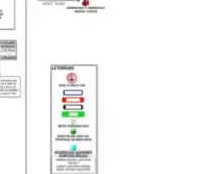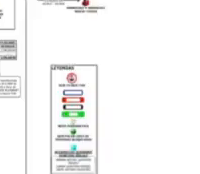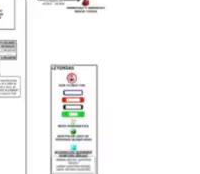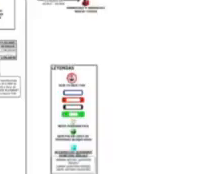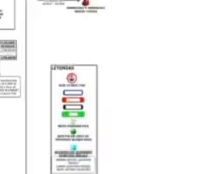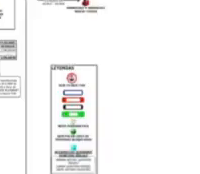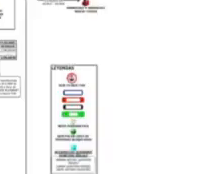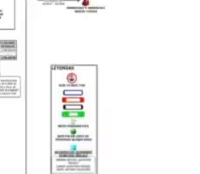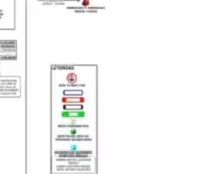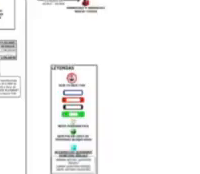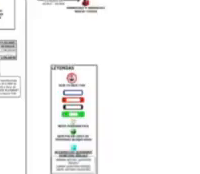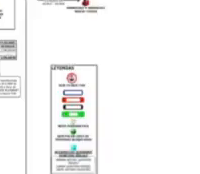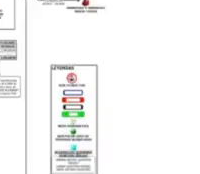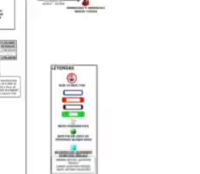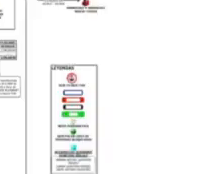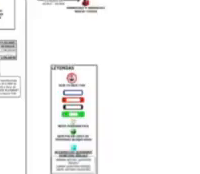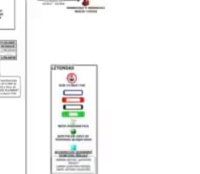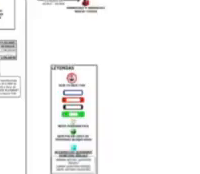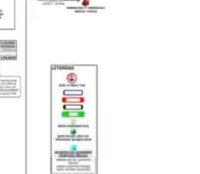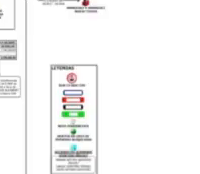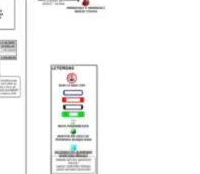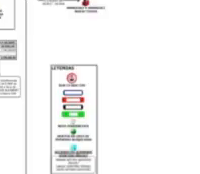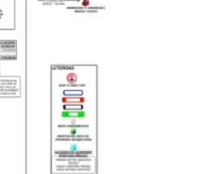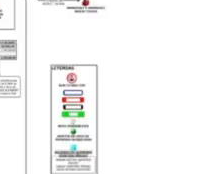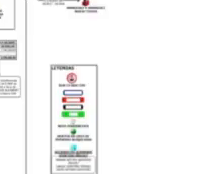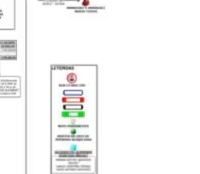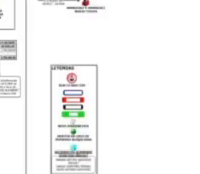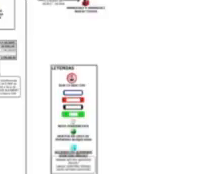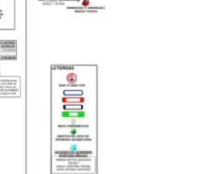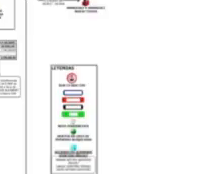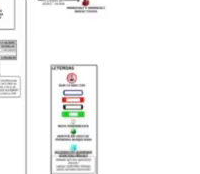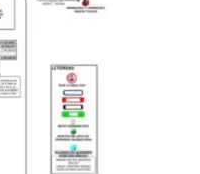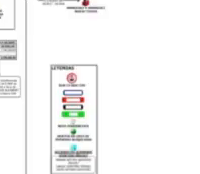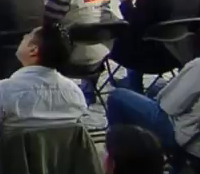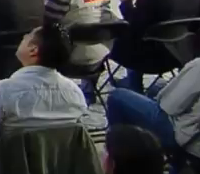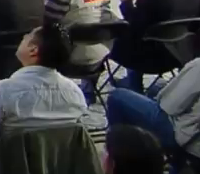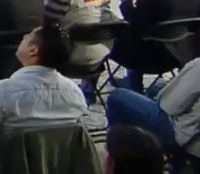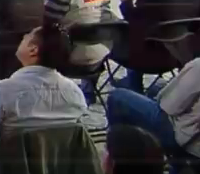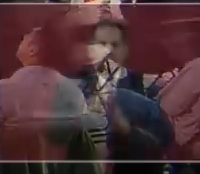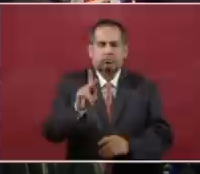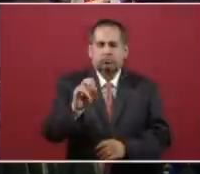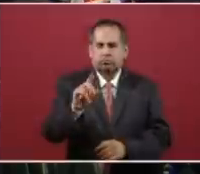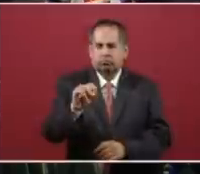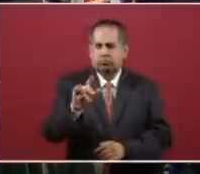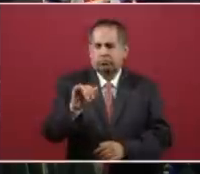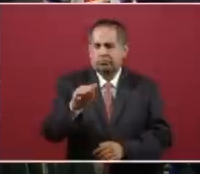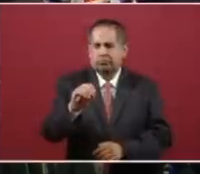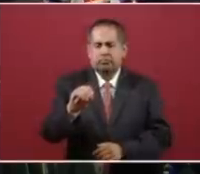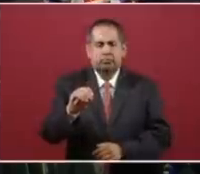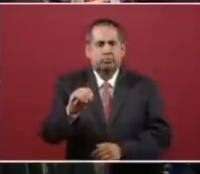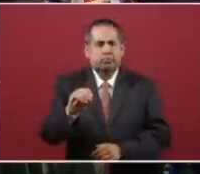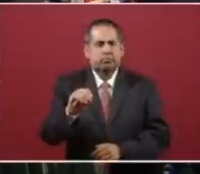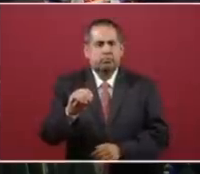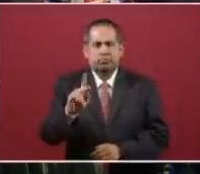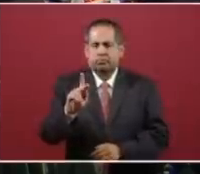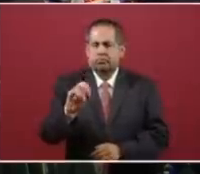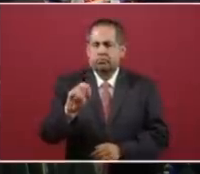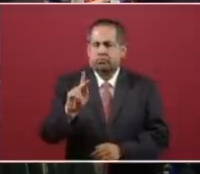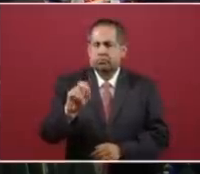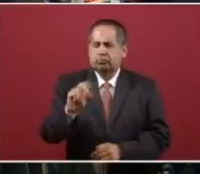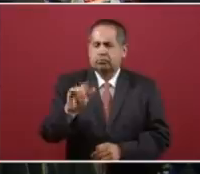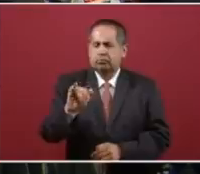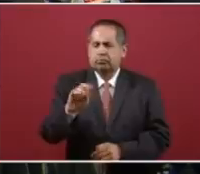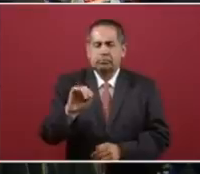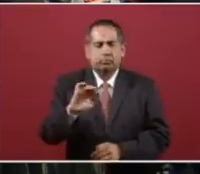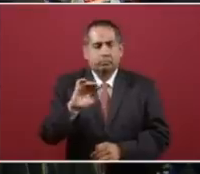la divina generar el proyecto de populismo en américa primero primer planteamiento la